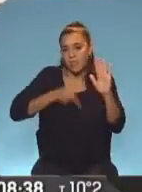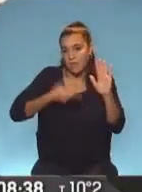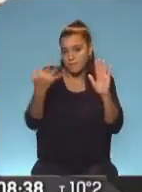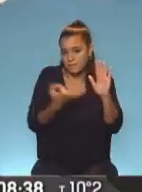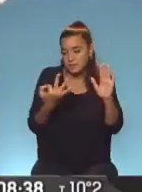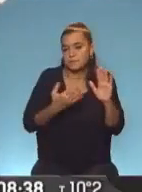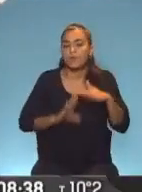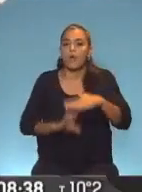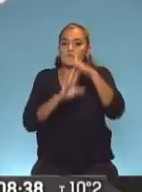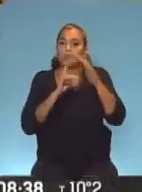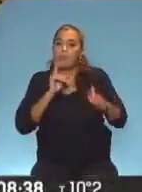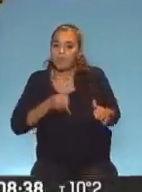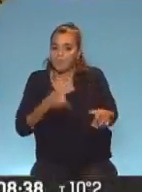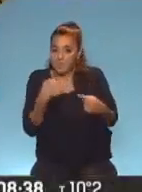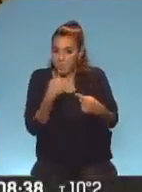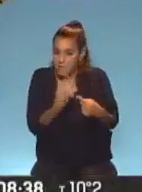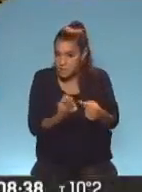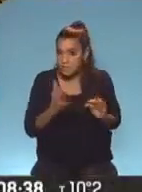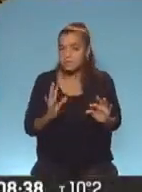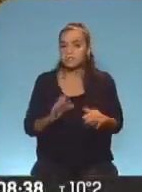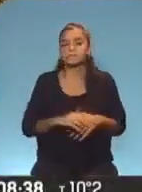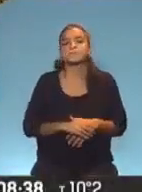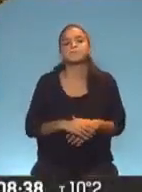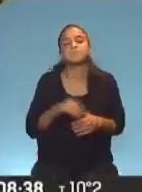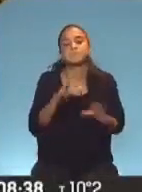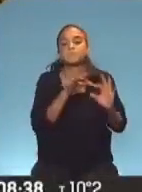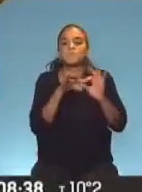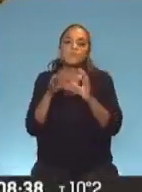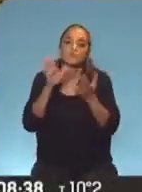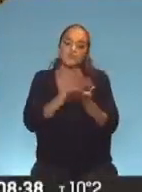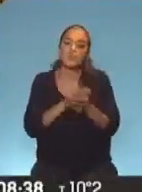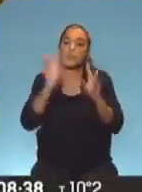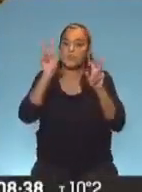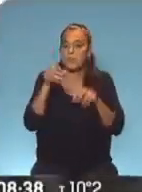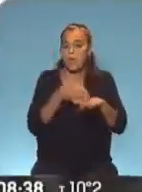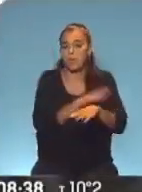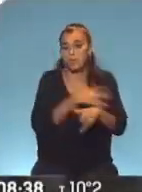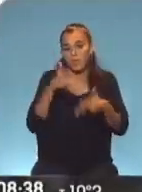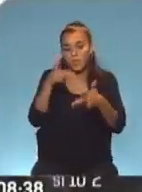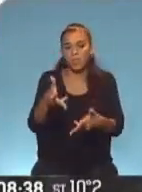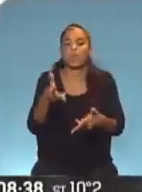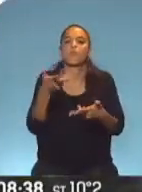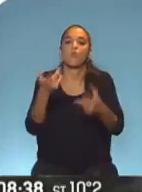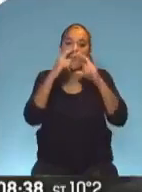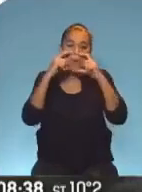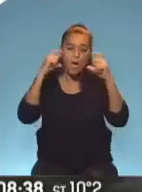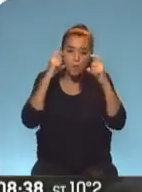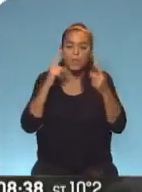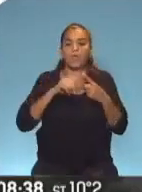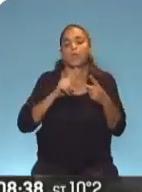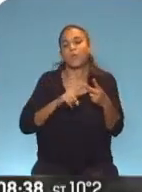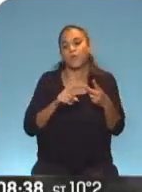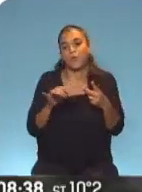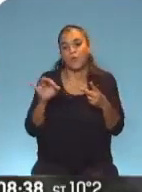tomadas por las autoridades penitenciarias, vinculadas con cuestiones como las que usted señaló, uso de barbijo,